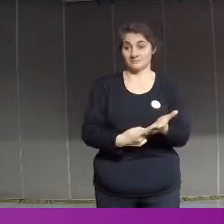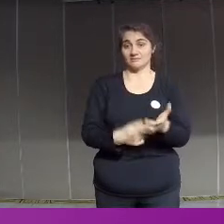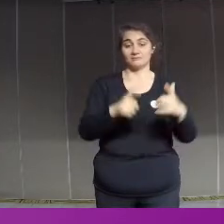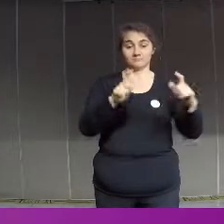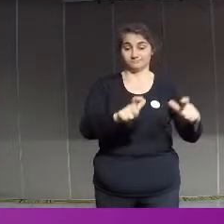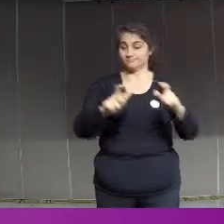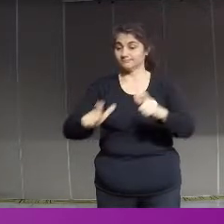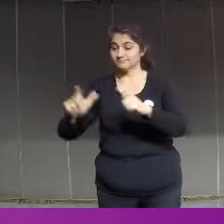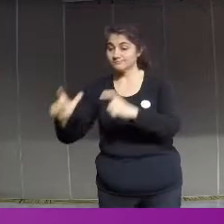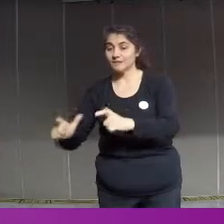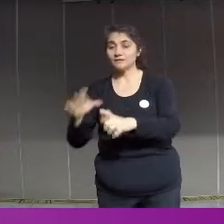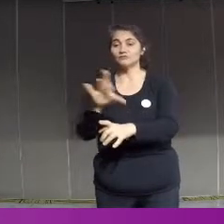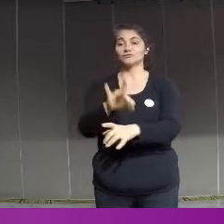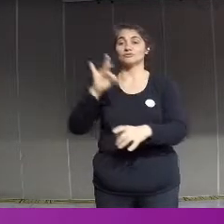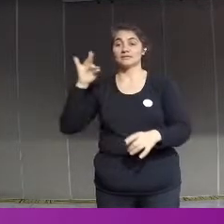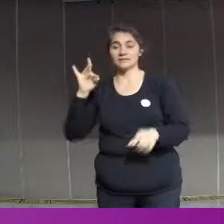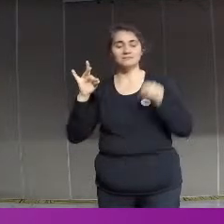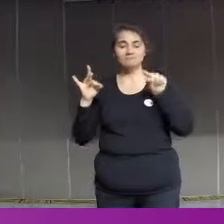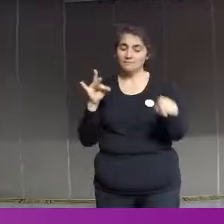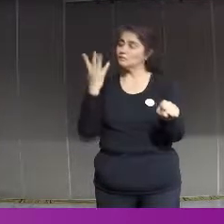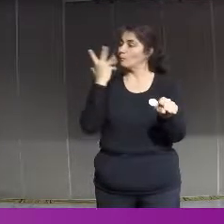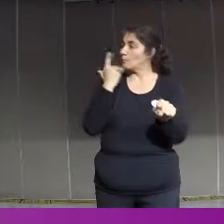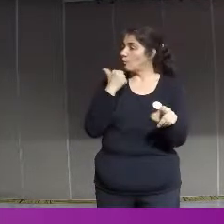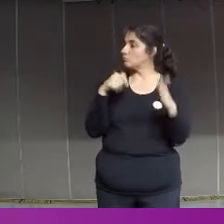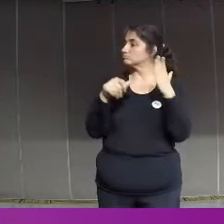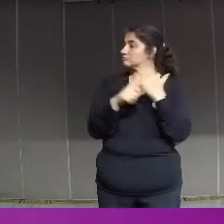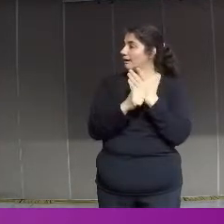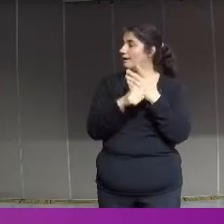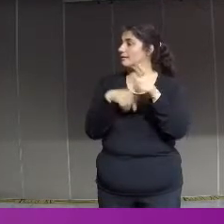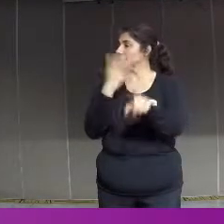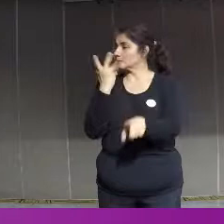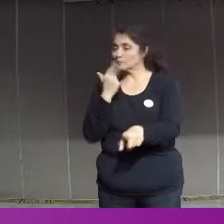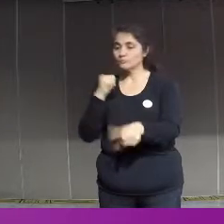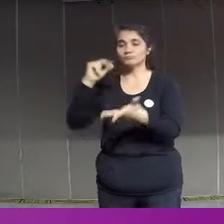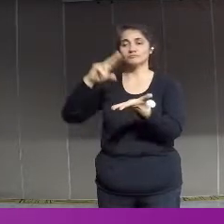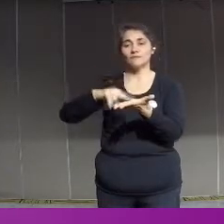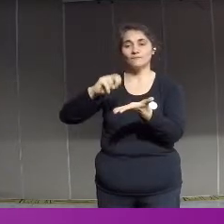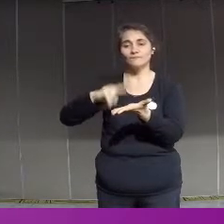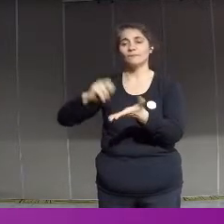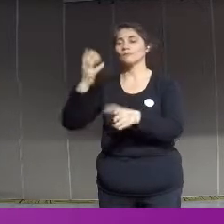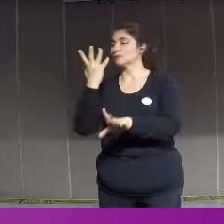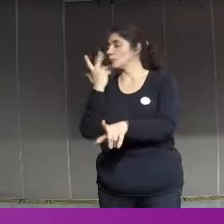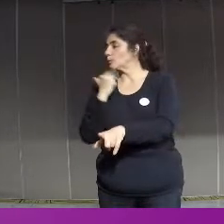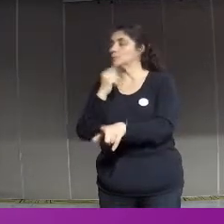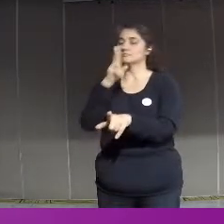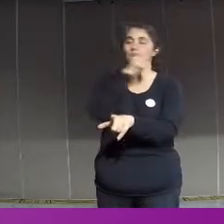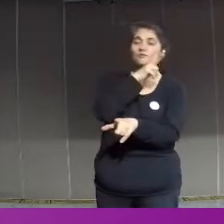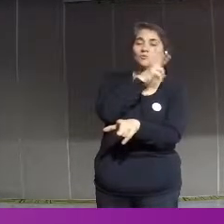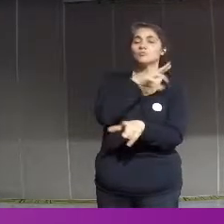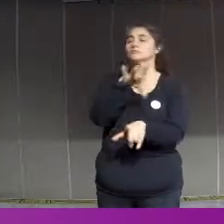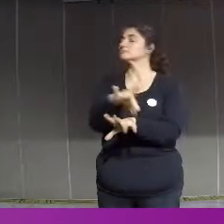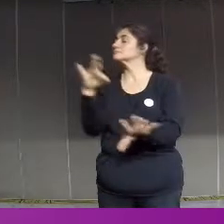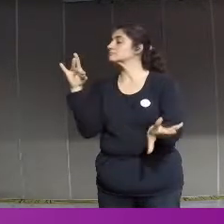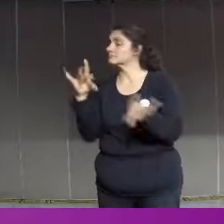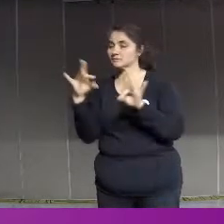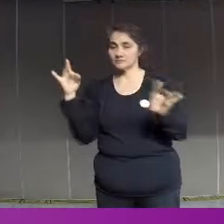no pueda manifestar, puede gustarle o no lo que estamos haciendo con su cuerpo. Entonces, orientar, capacitar a todas las